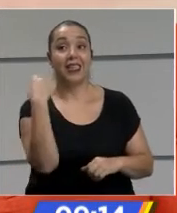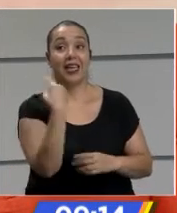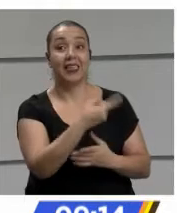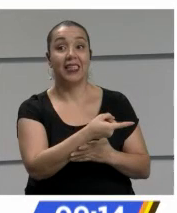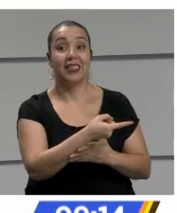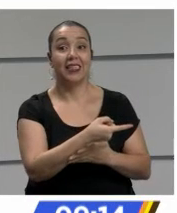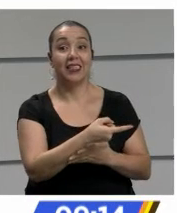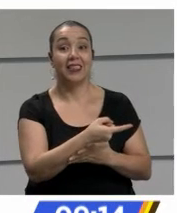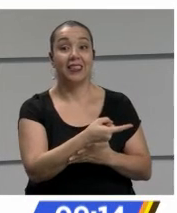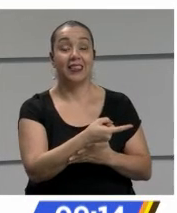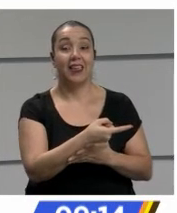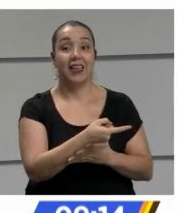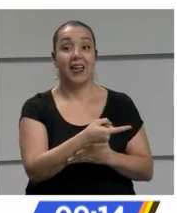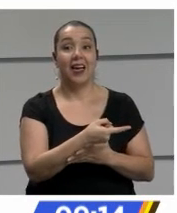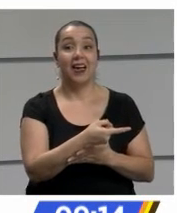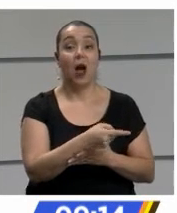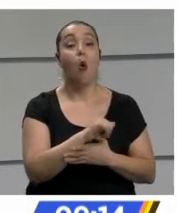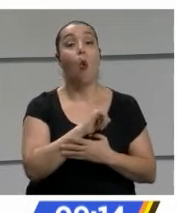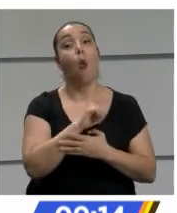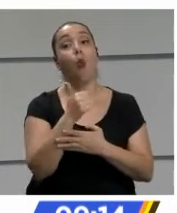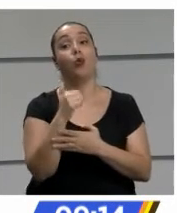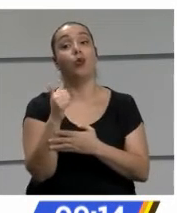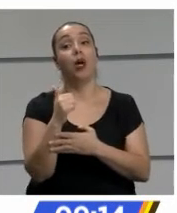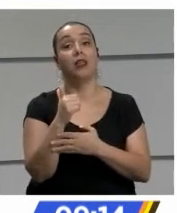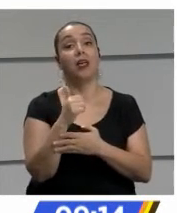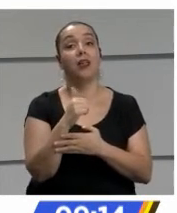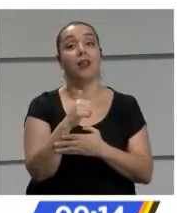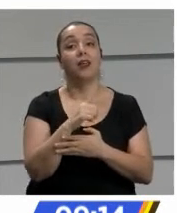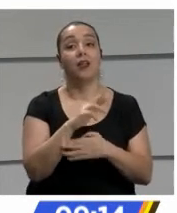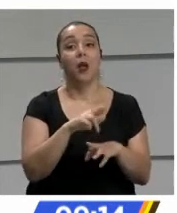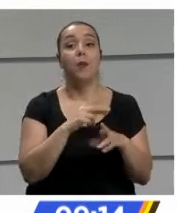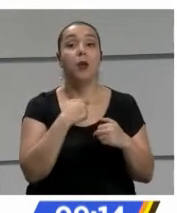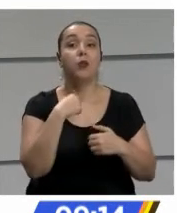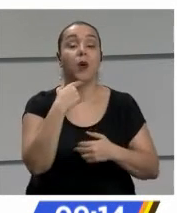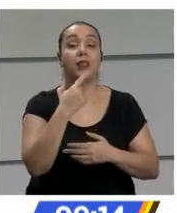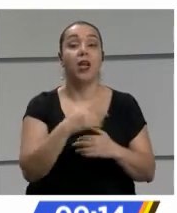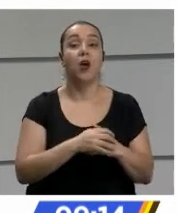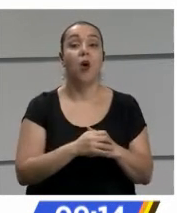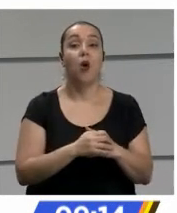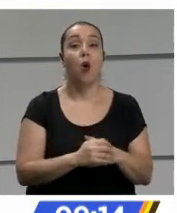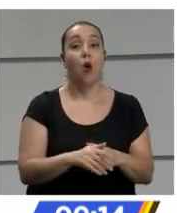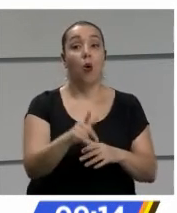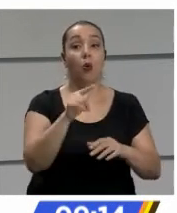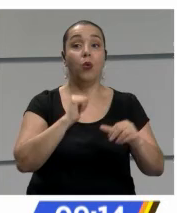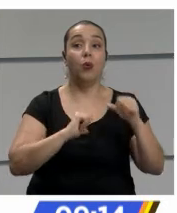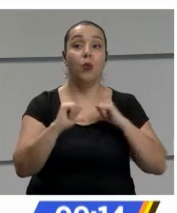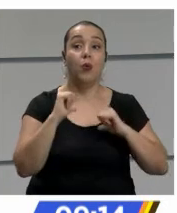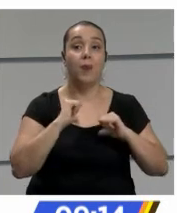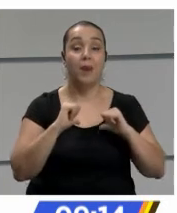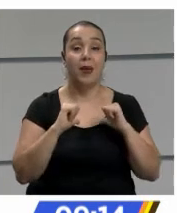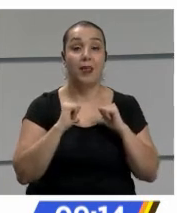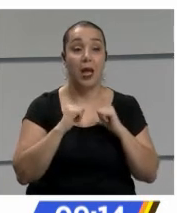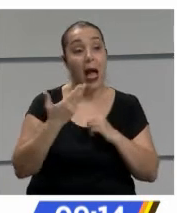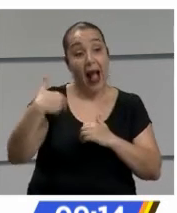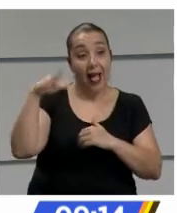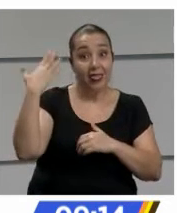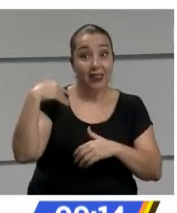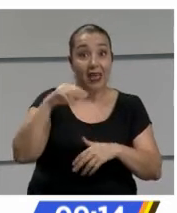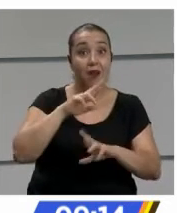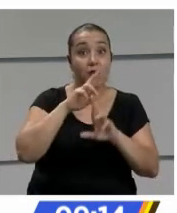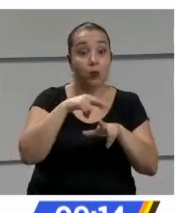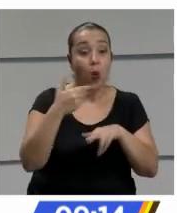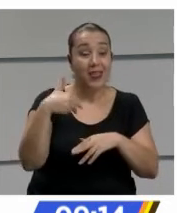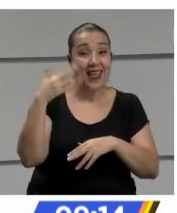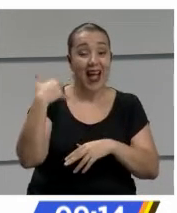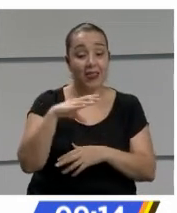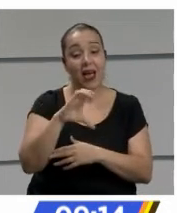Ahora sí, ahí está. Vamos a ver entonces. Ok. Sí, cierto. Bueno, Calipso. El otro fue el Calipso. Calipso. Sí, la